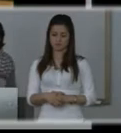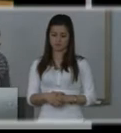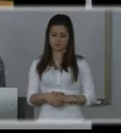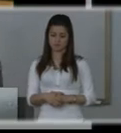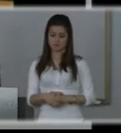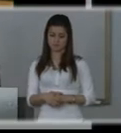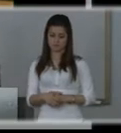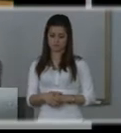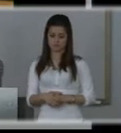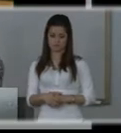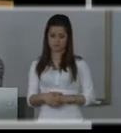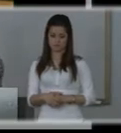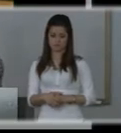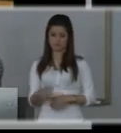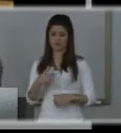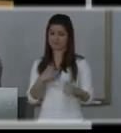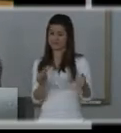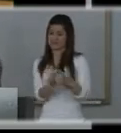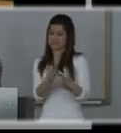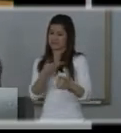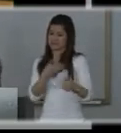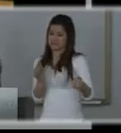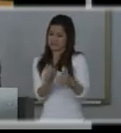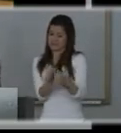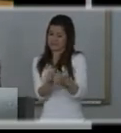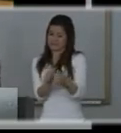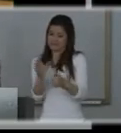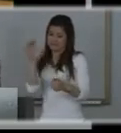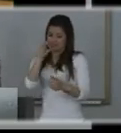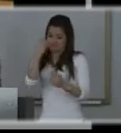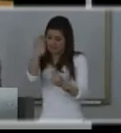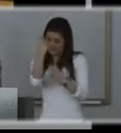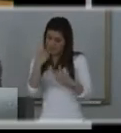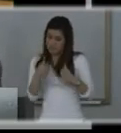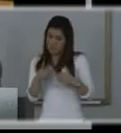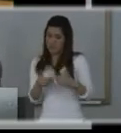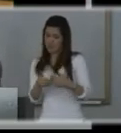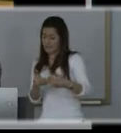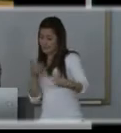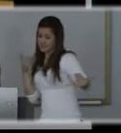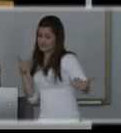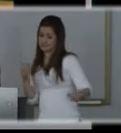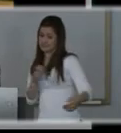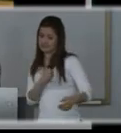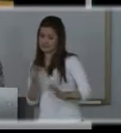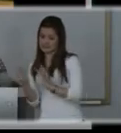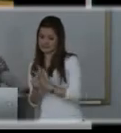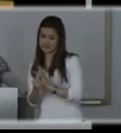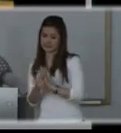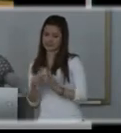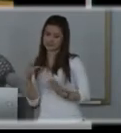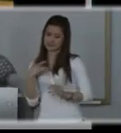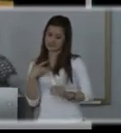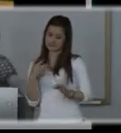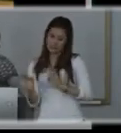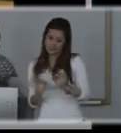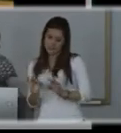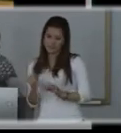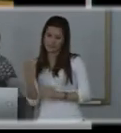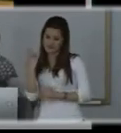Es muy pegado a la mamá, ¿viste? Y no está muy criado para casa. Yo sí estoy preparada, pero más que no está lista, ¿viste? ¿Y